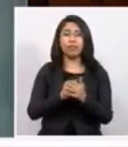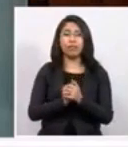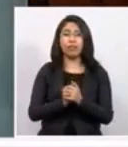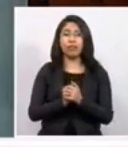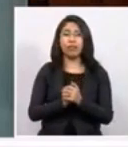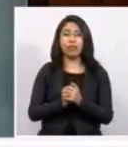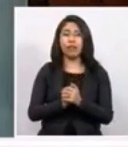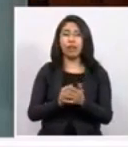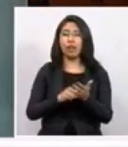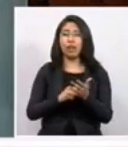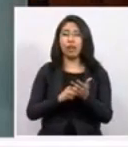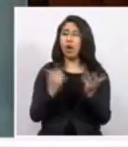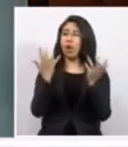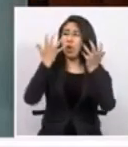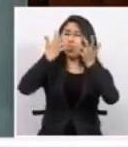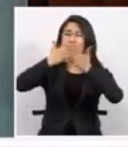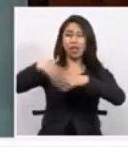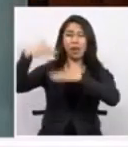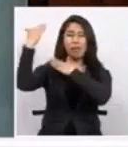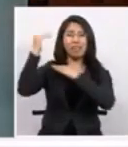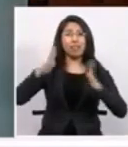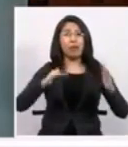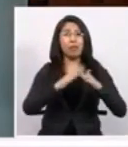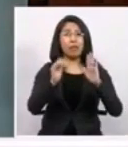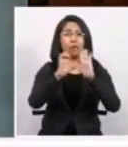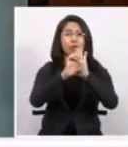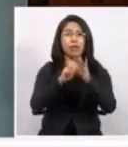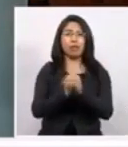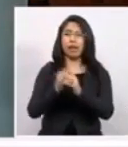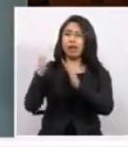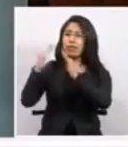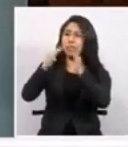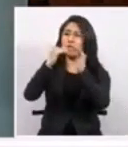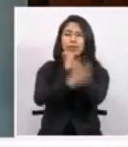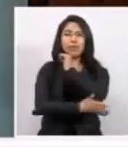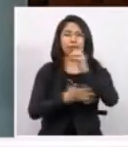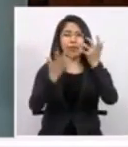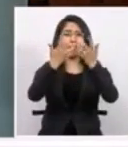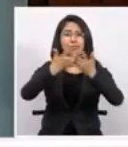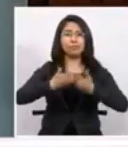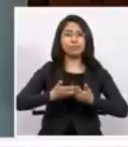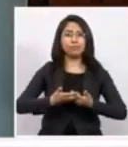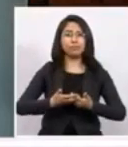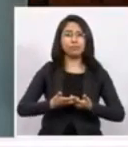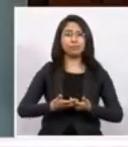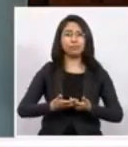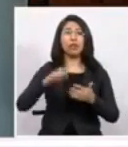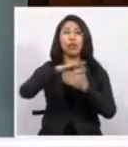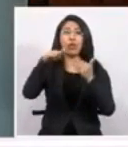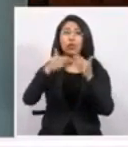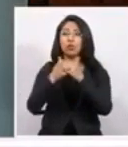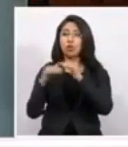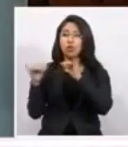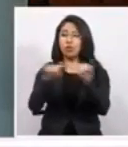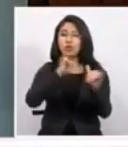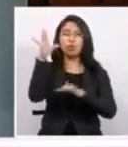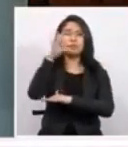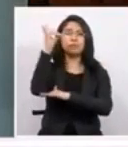complementariedad entre Oriente y Occidente, entre el campo y la ciudad. Todos somos Bolivia.